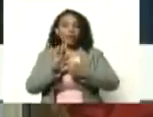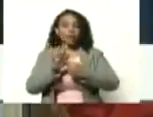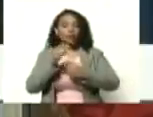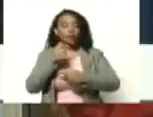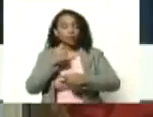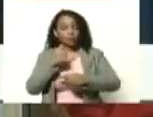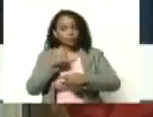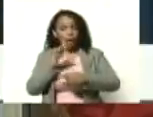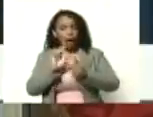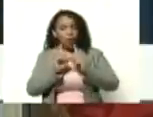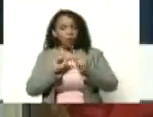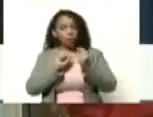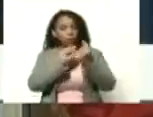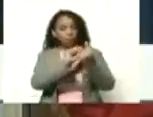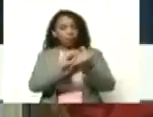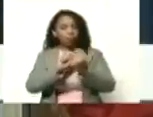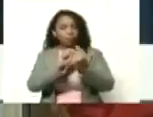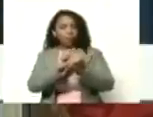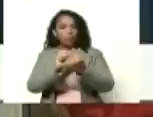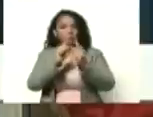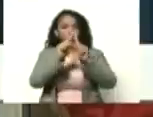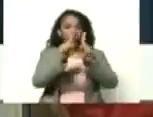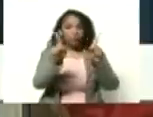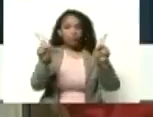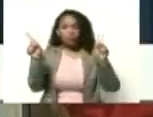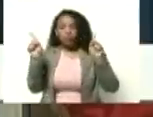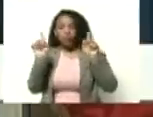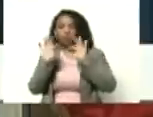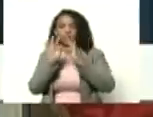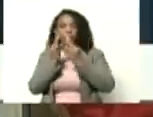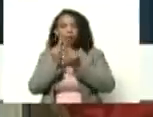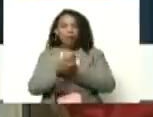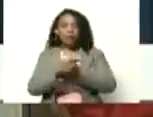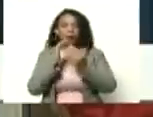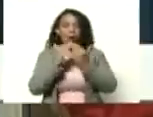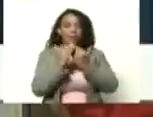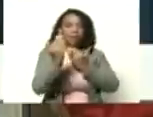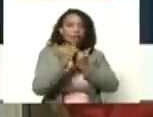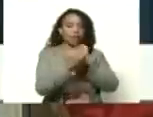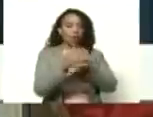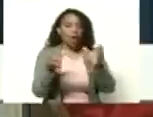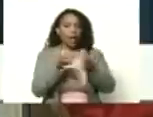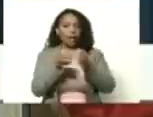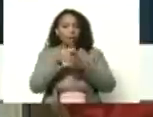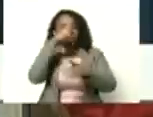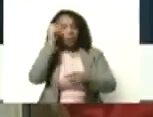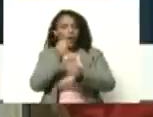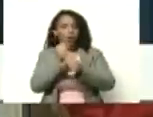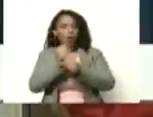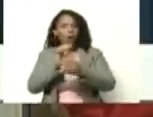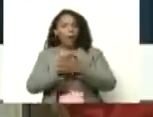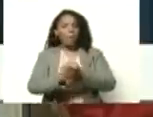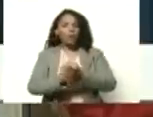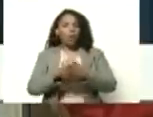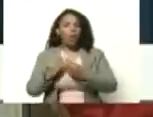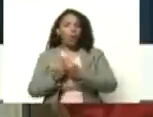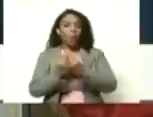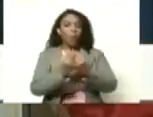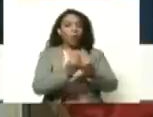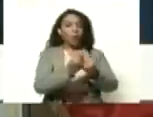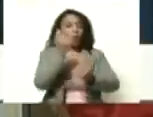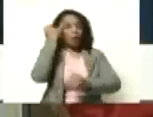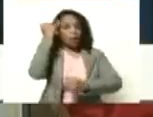entrevistas a su entorno familiar vecinos equipos de trabajo amigos compañeros de ideales